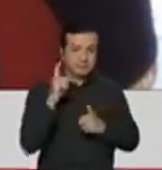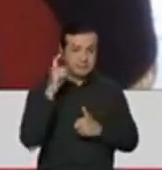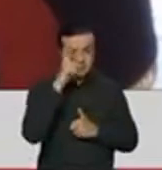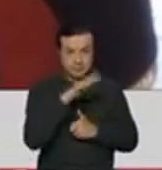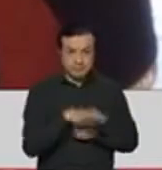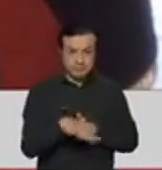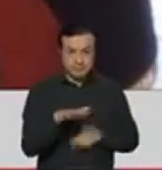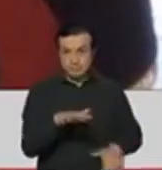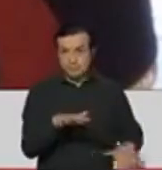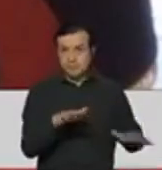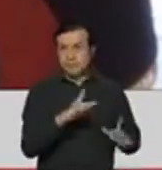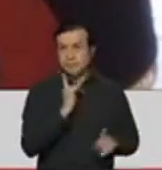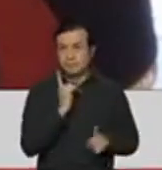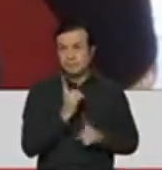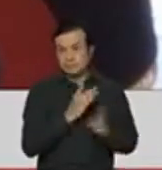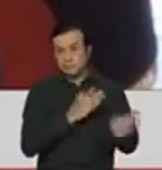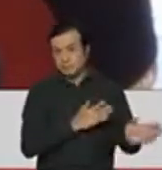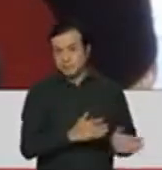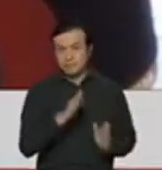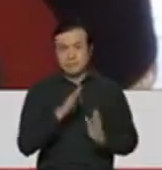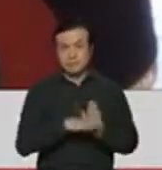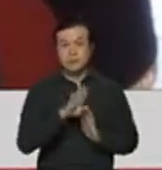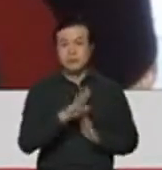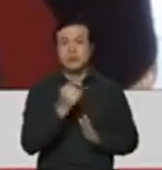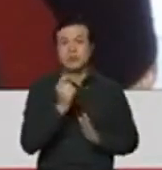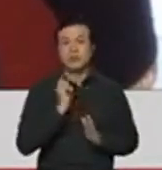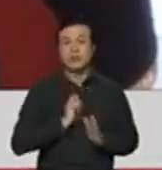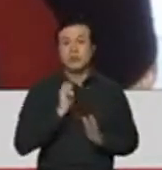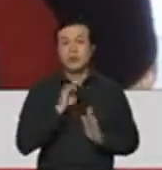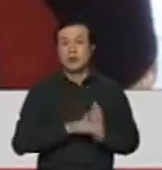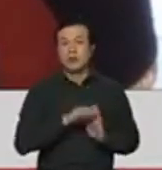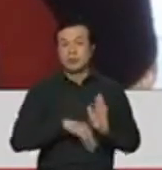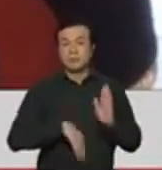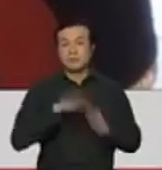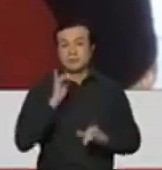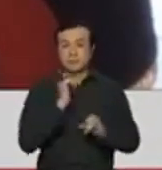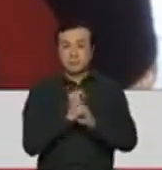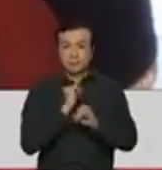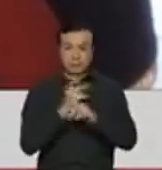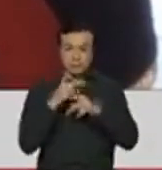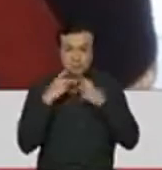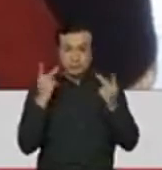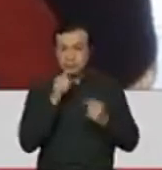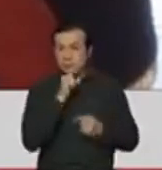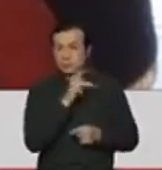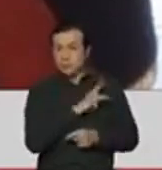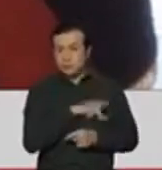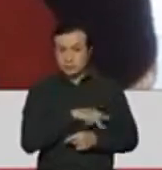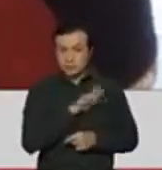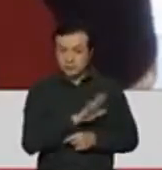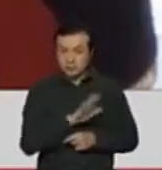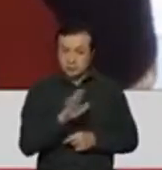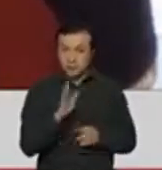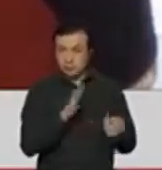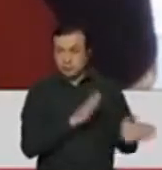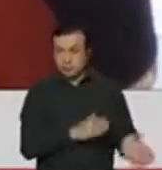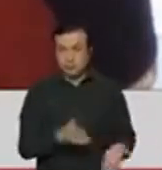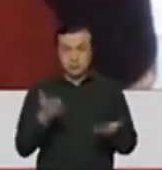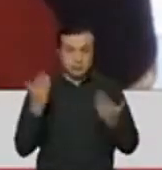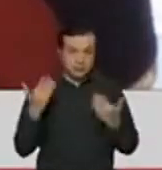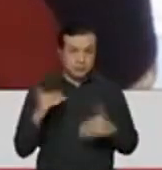complicados al haber mermado los ingresos, sobre todo en el sector público, pero también en el sector privado. Y los